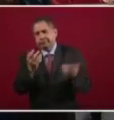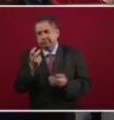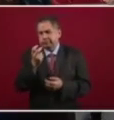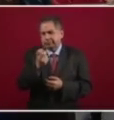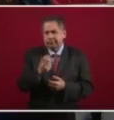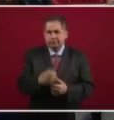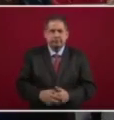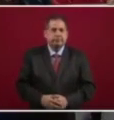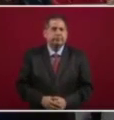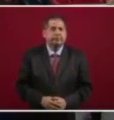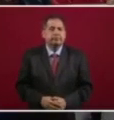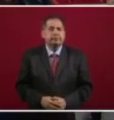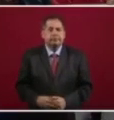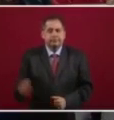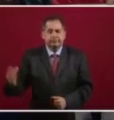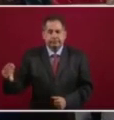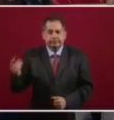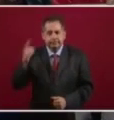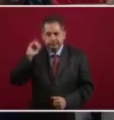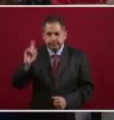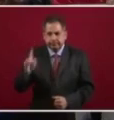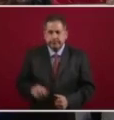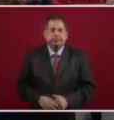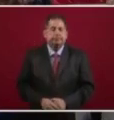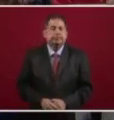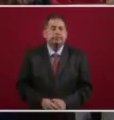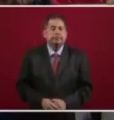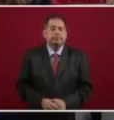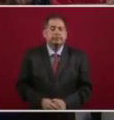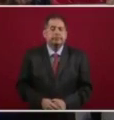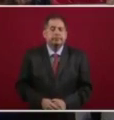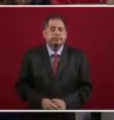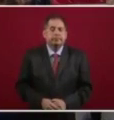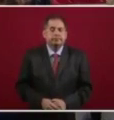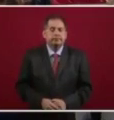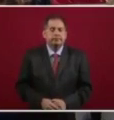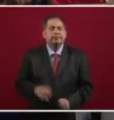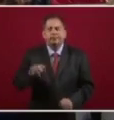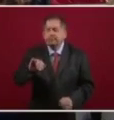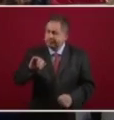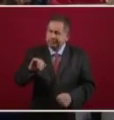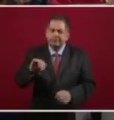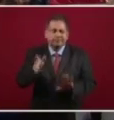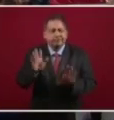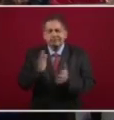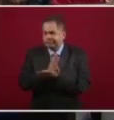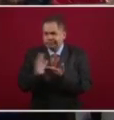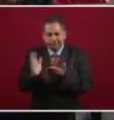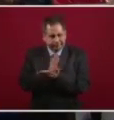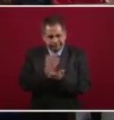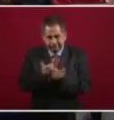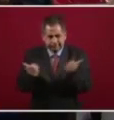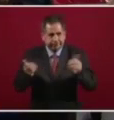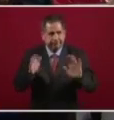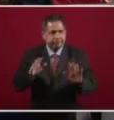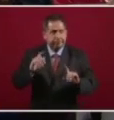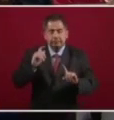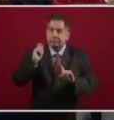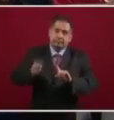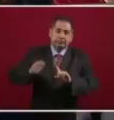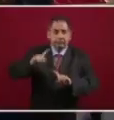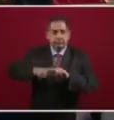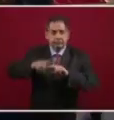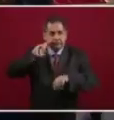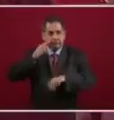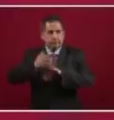todo lo quieren hacer federal, pero también hay una gobernadora ahí. Sí, independientemente de a quién